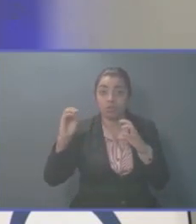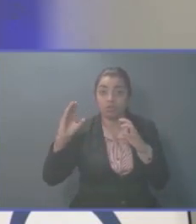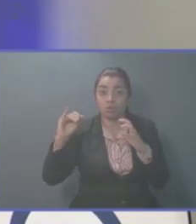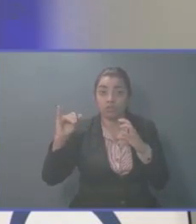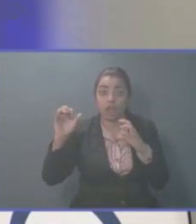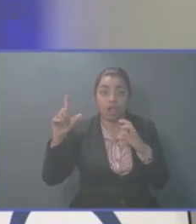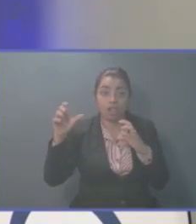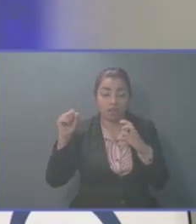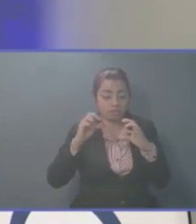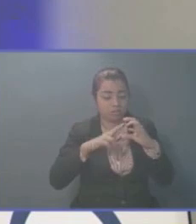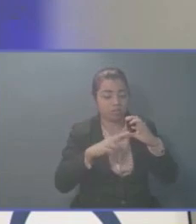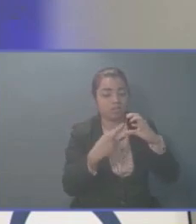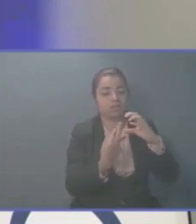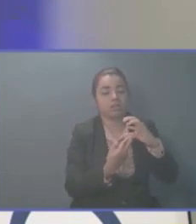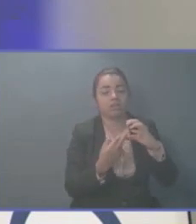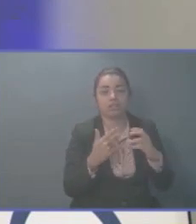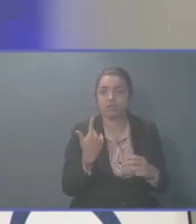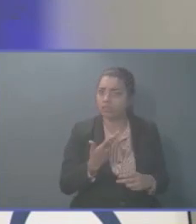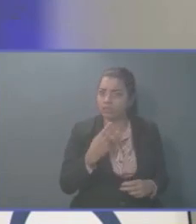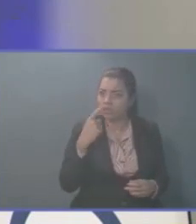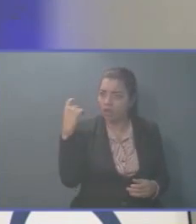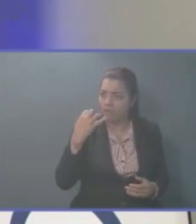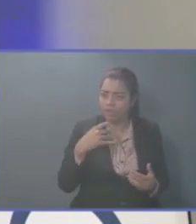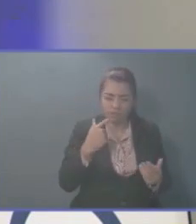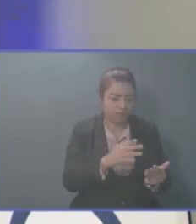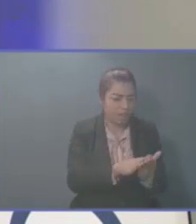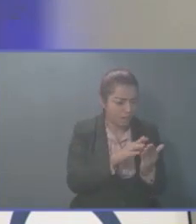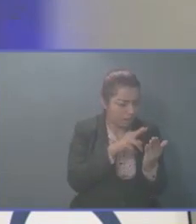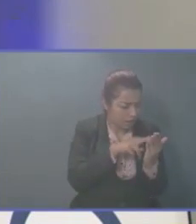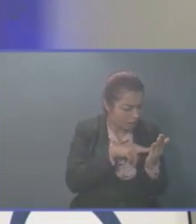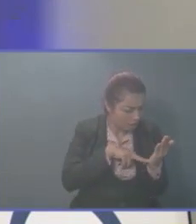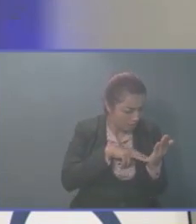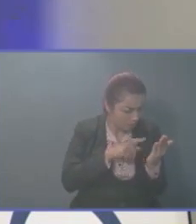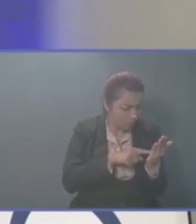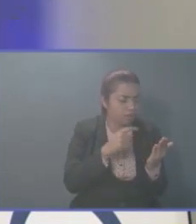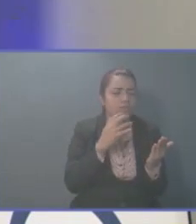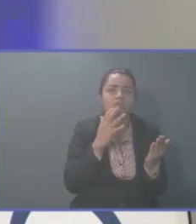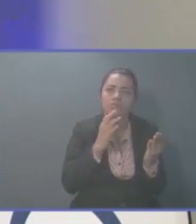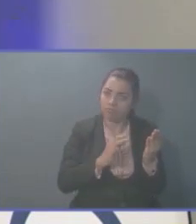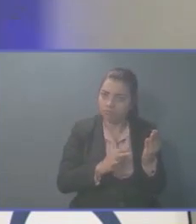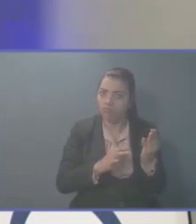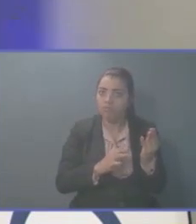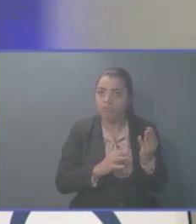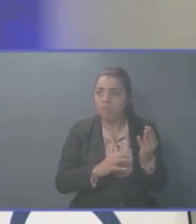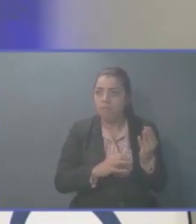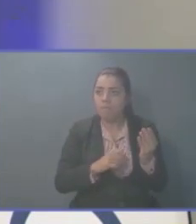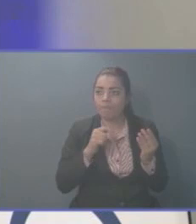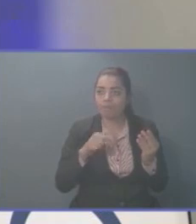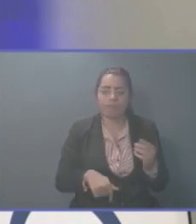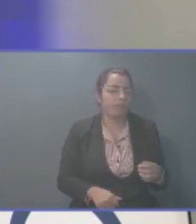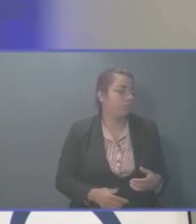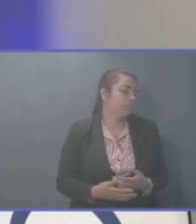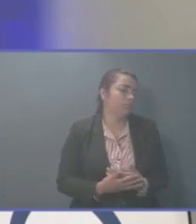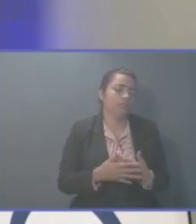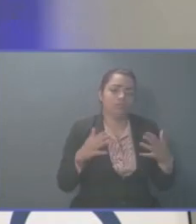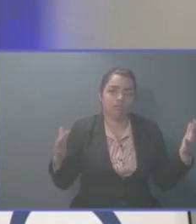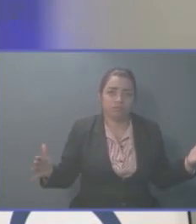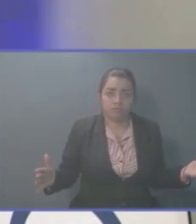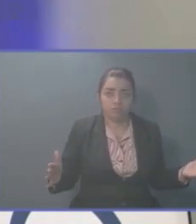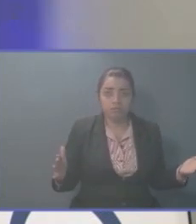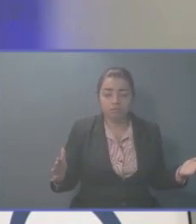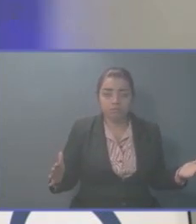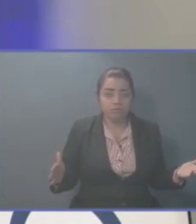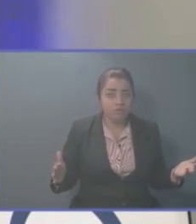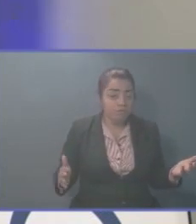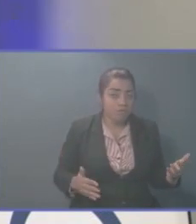a verificar que de donde leemos algo sea una fuente fidedigna, porque ahora existe cualquier tipo